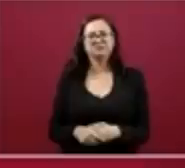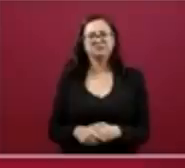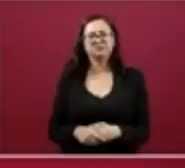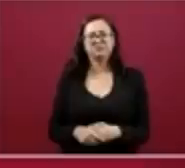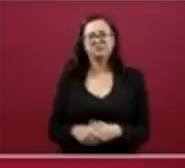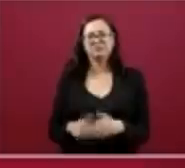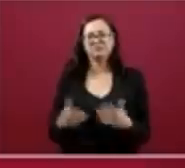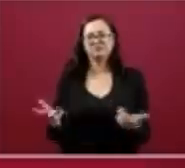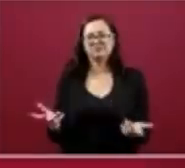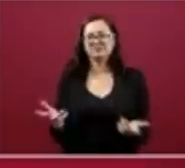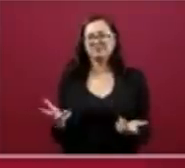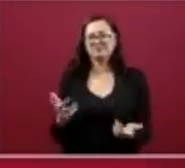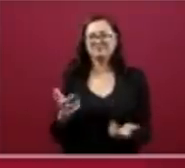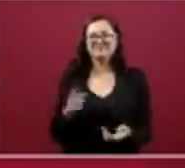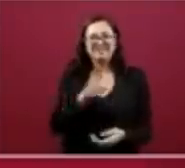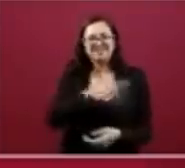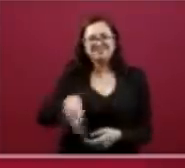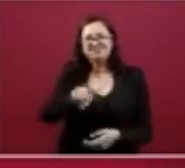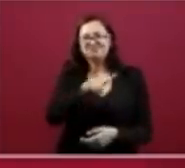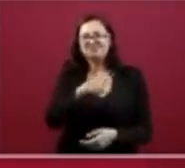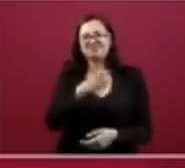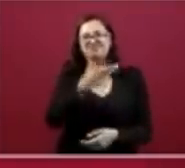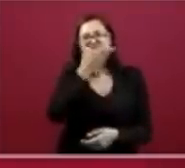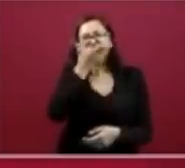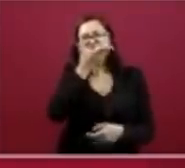que quisieran